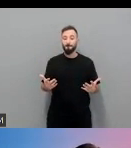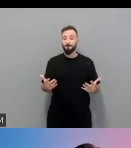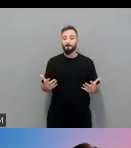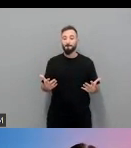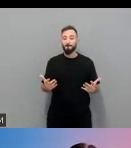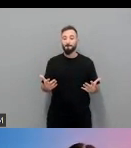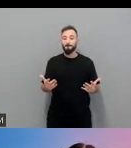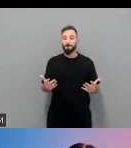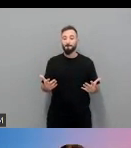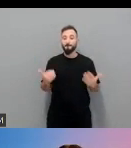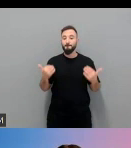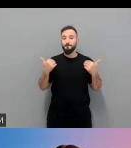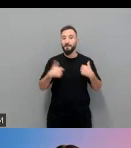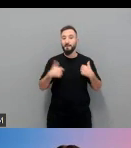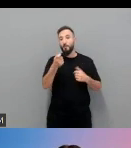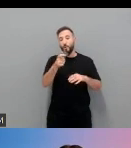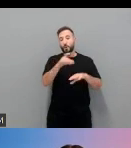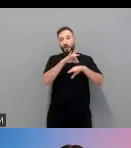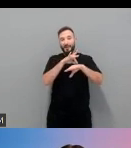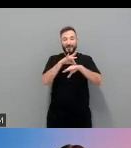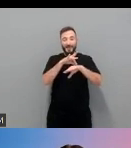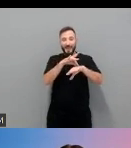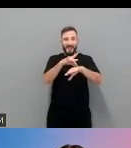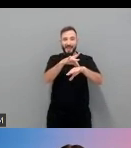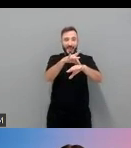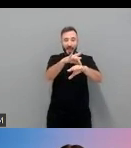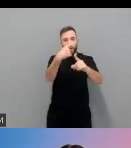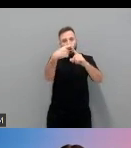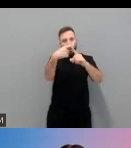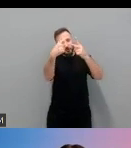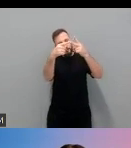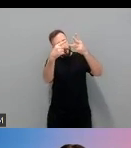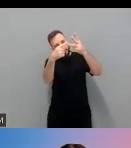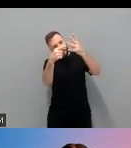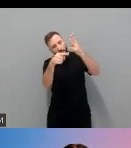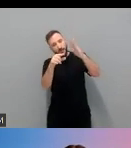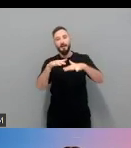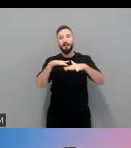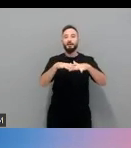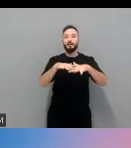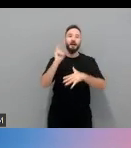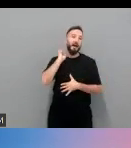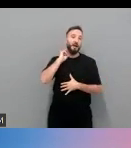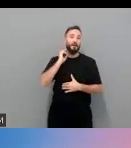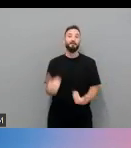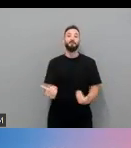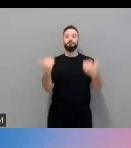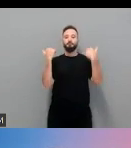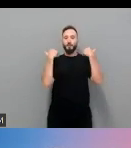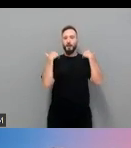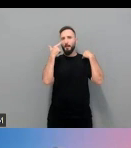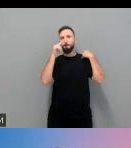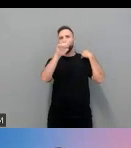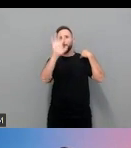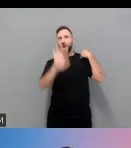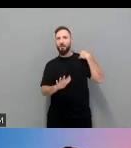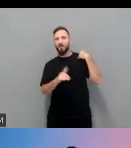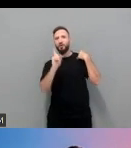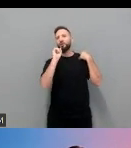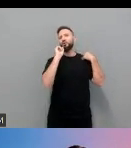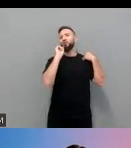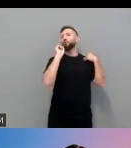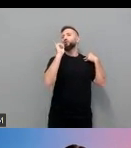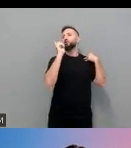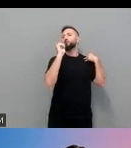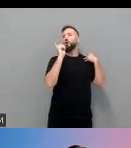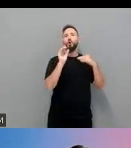una pequeña guía de aquellas cosas que desde la red ASPACE parece que solamente nos enfocamos en las